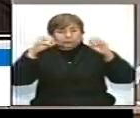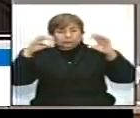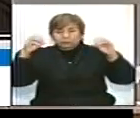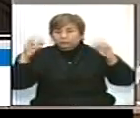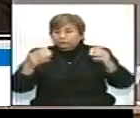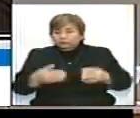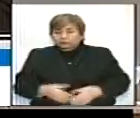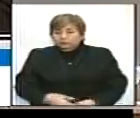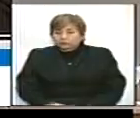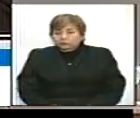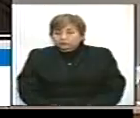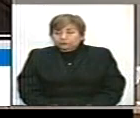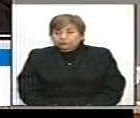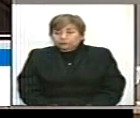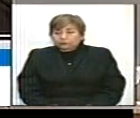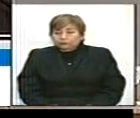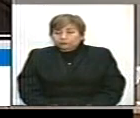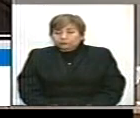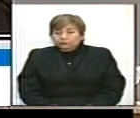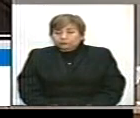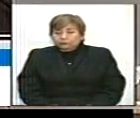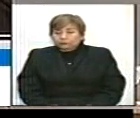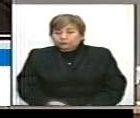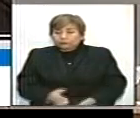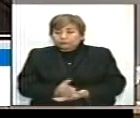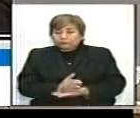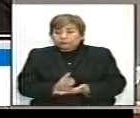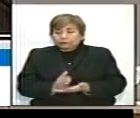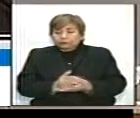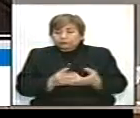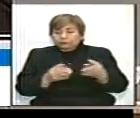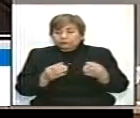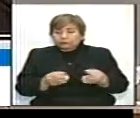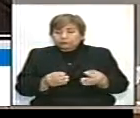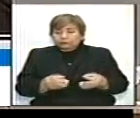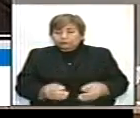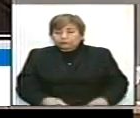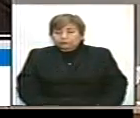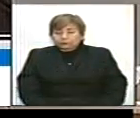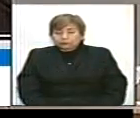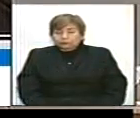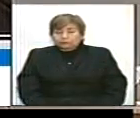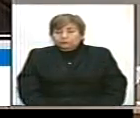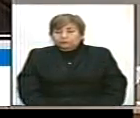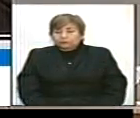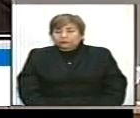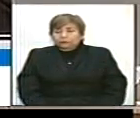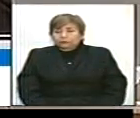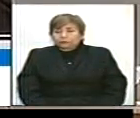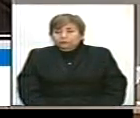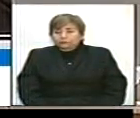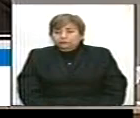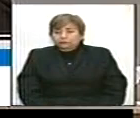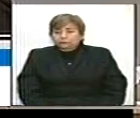también, y la falta de profesionales, que realmente la responsabilidad en este lado de